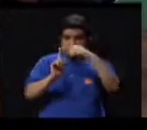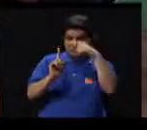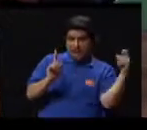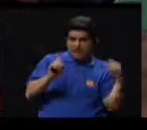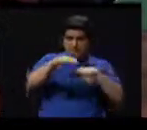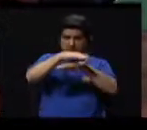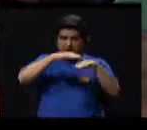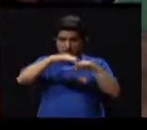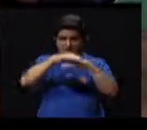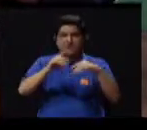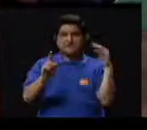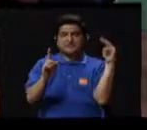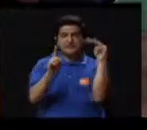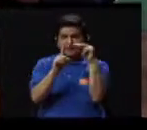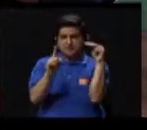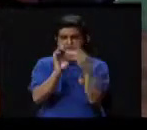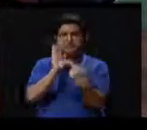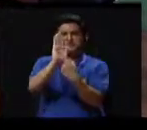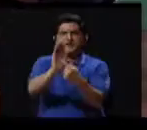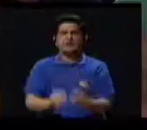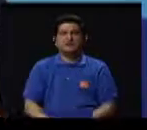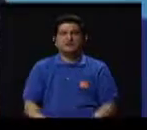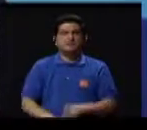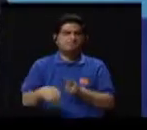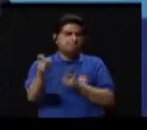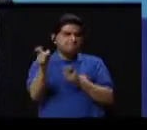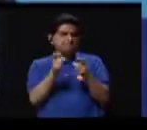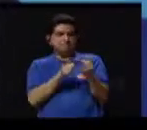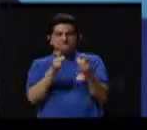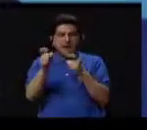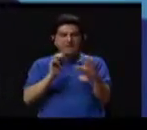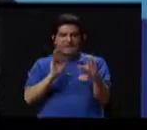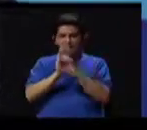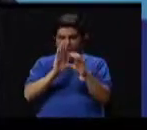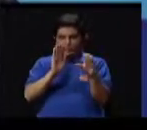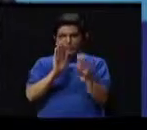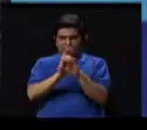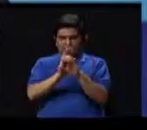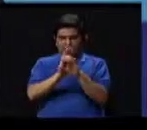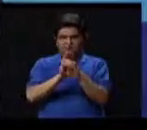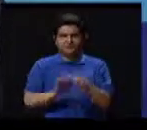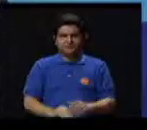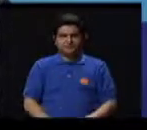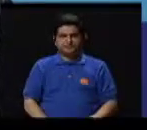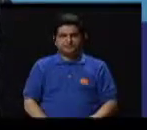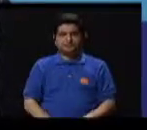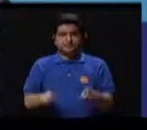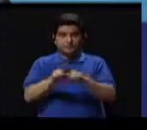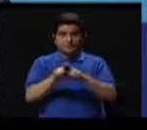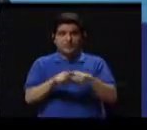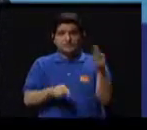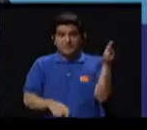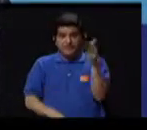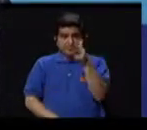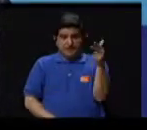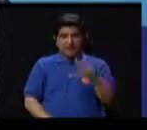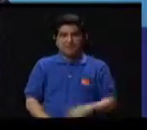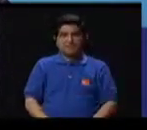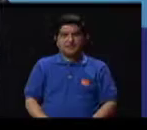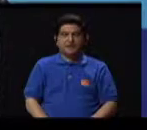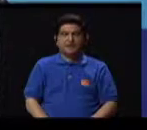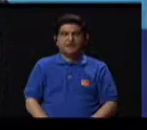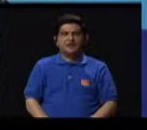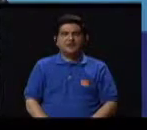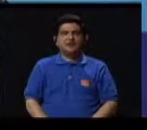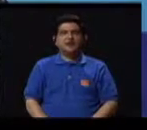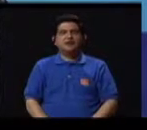mensajes, más que todo. Hay un manejo de la fotografía, de la cámara,